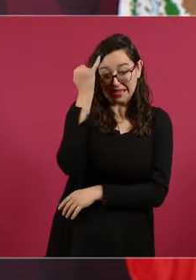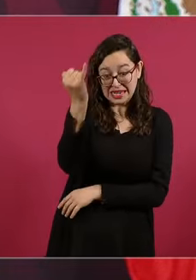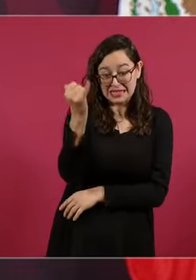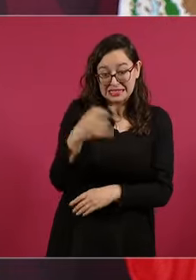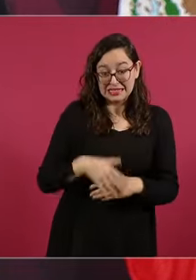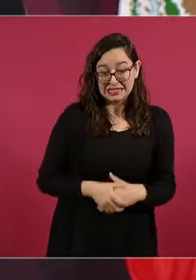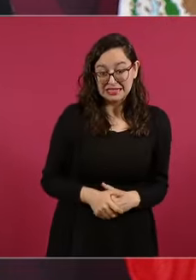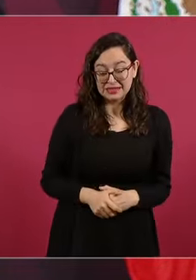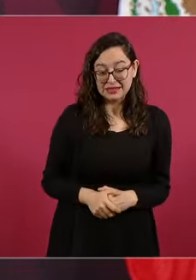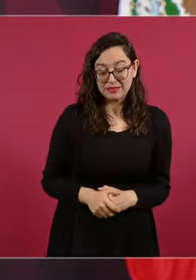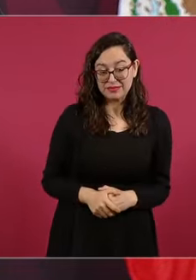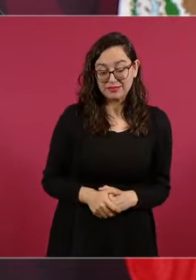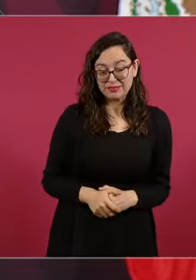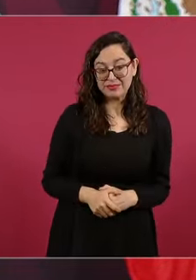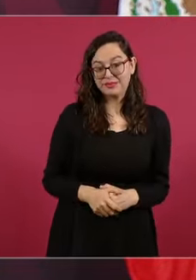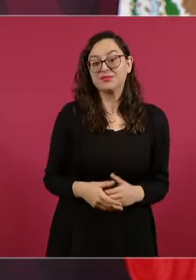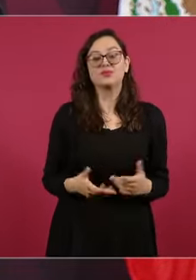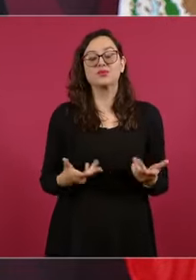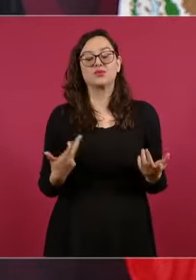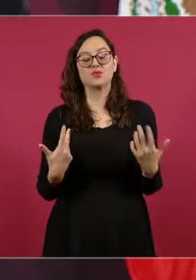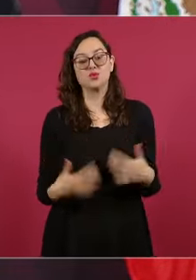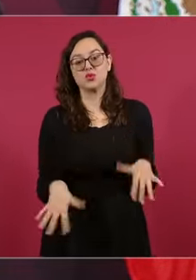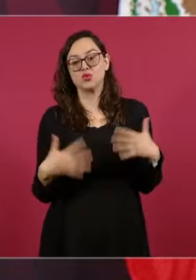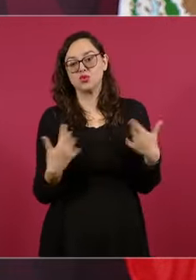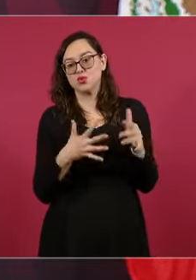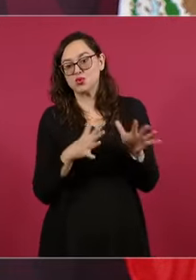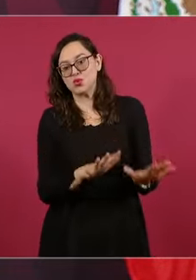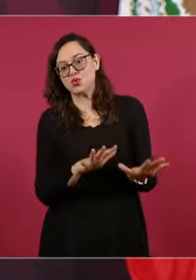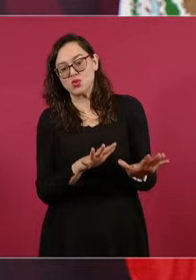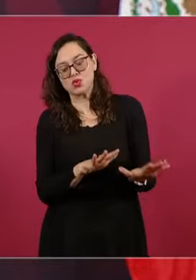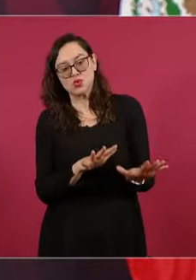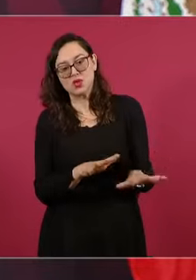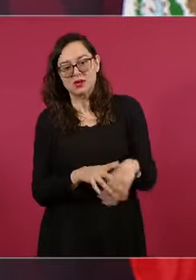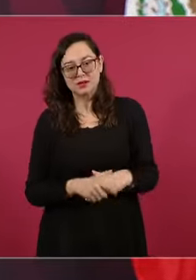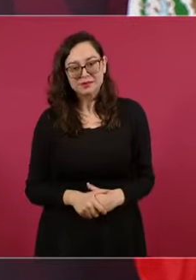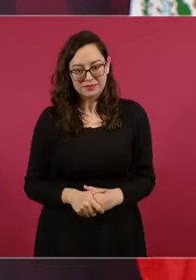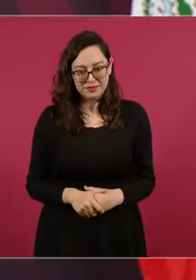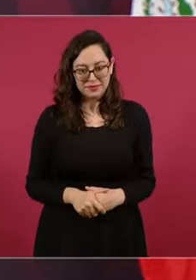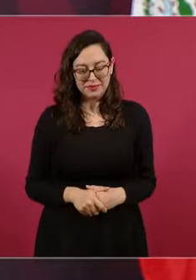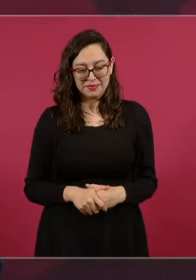Y algo, cosas excepcionales,